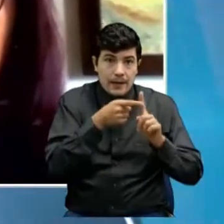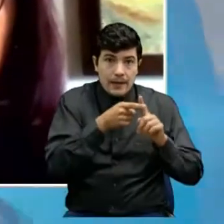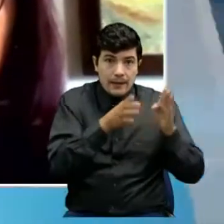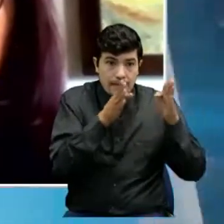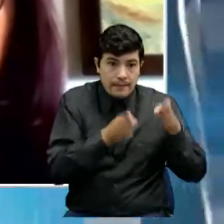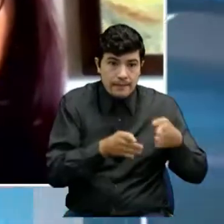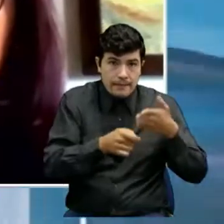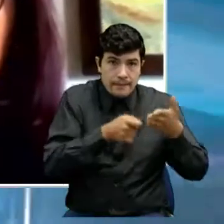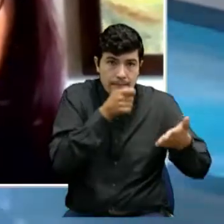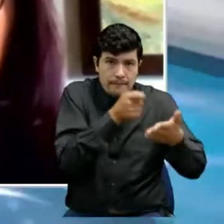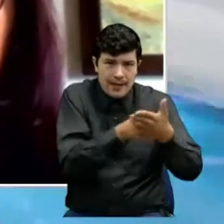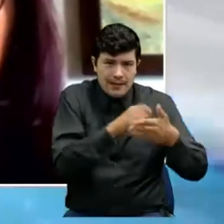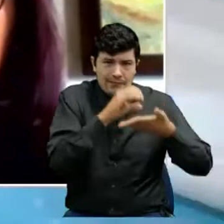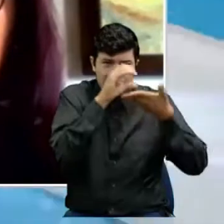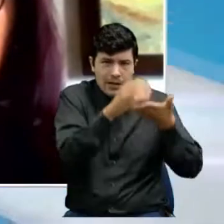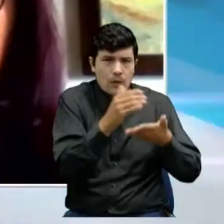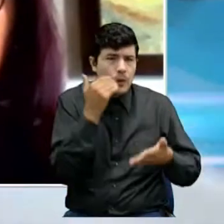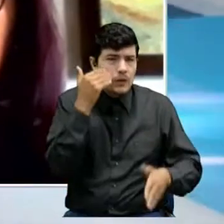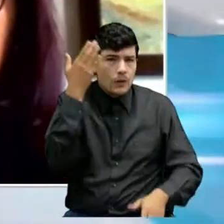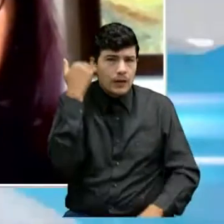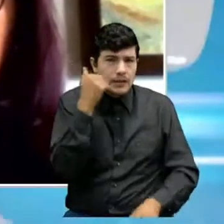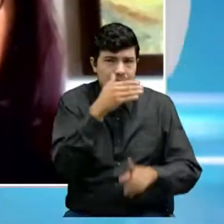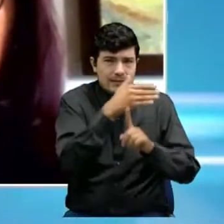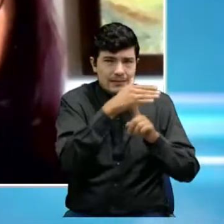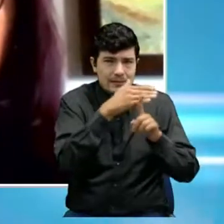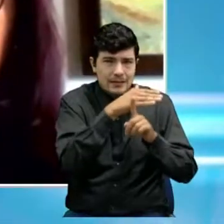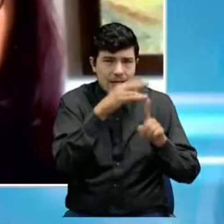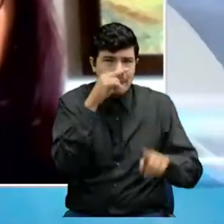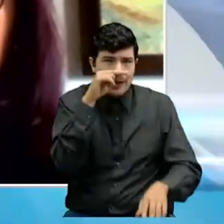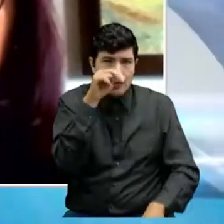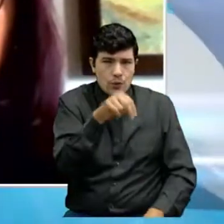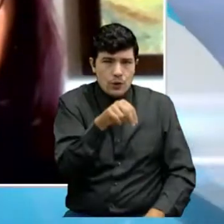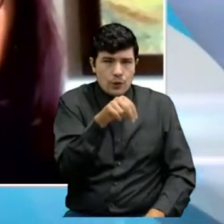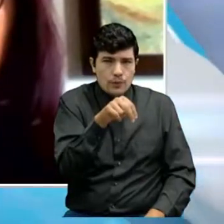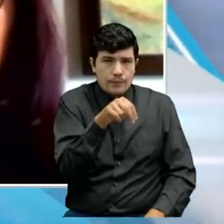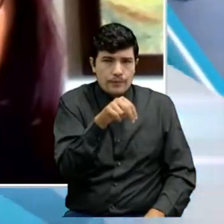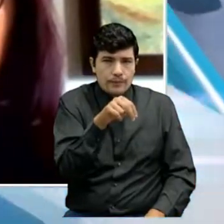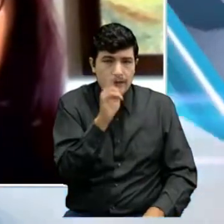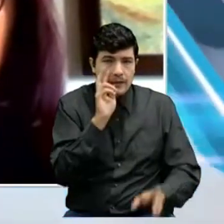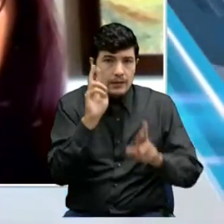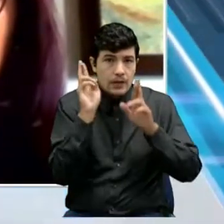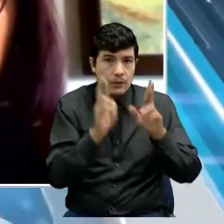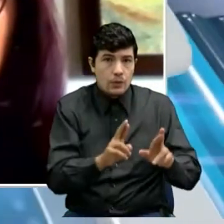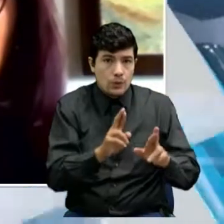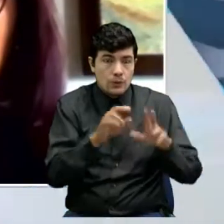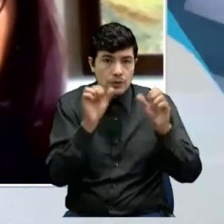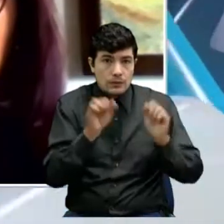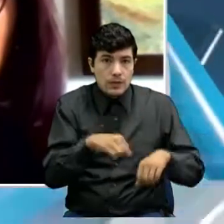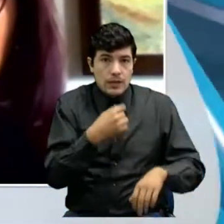de la prima, que es la de junio, se decretó